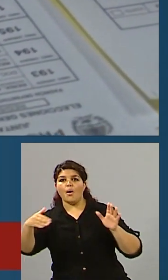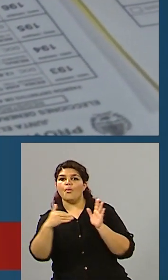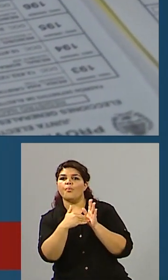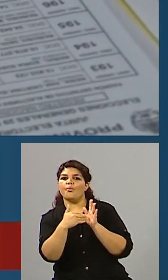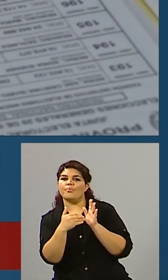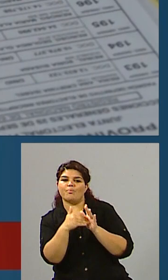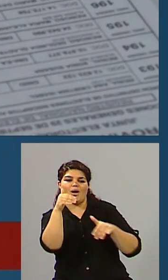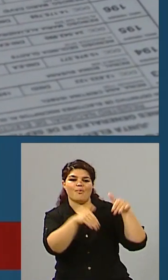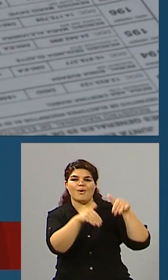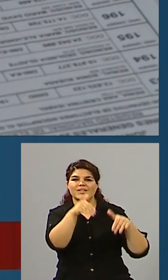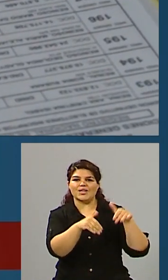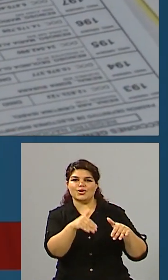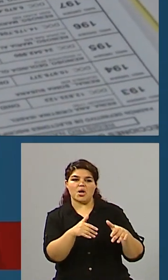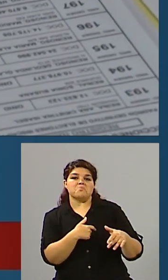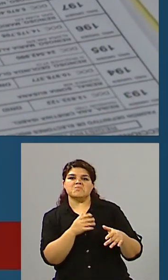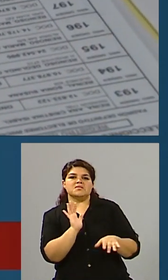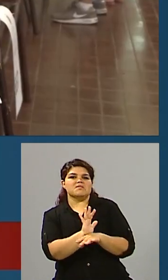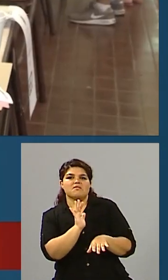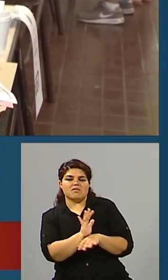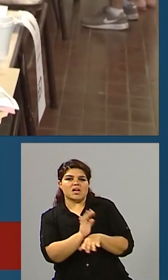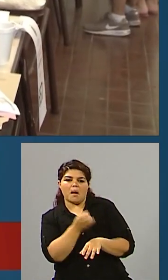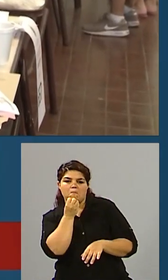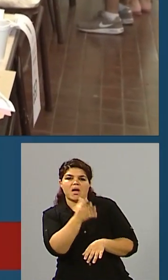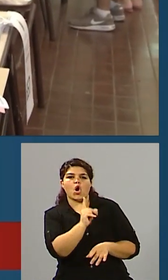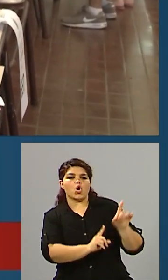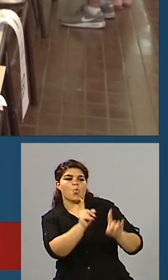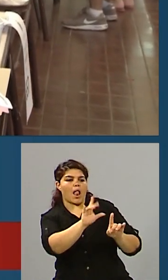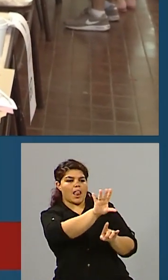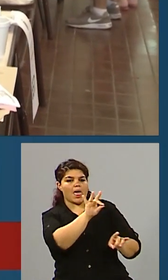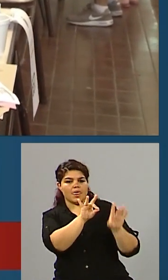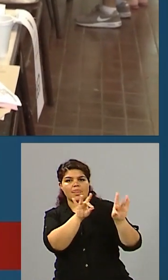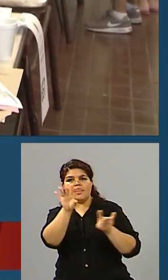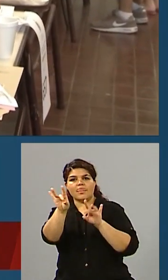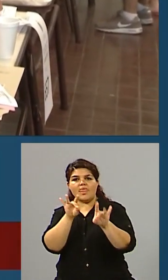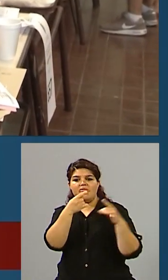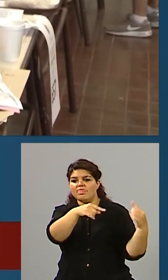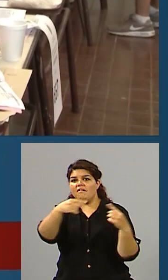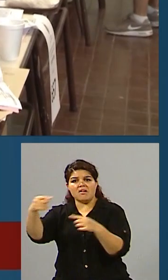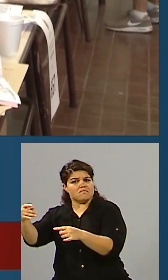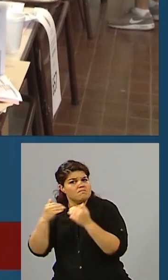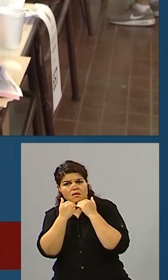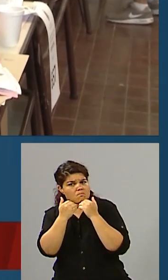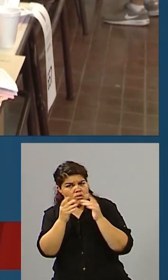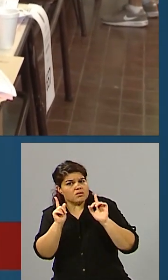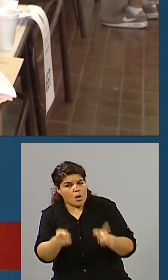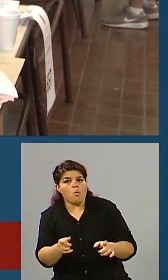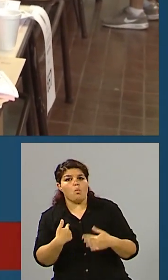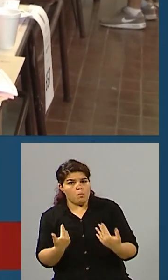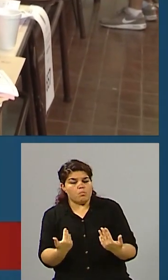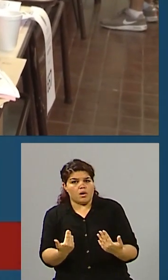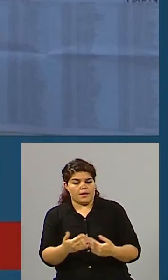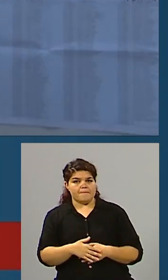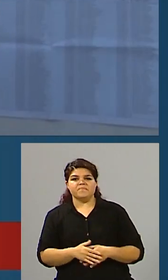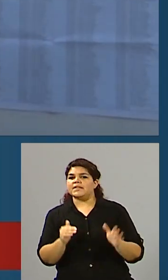te permite expresar tu voto o le permite a los ciudadanos expresar su voto con otra libertad y sin ningún otro tipo de condicionamiento